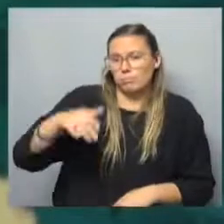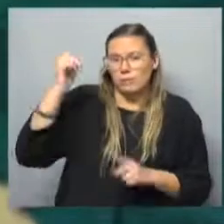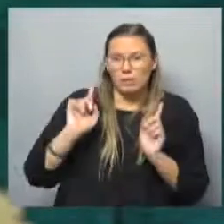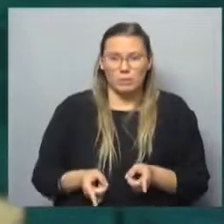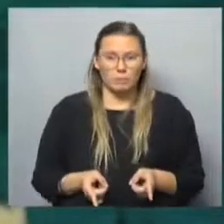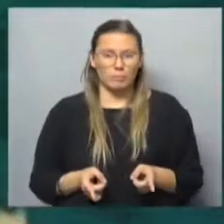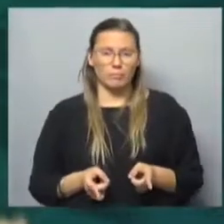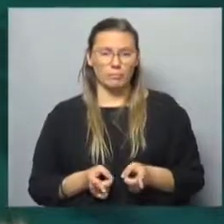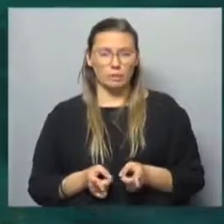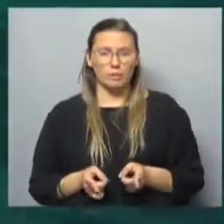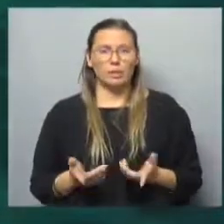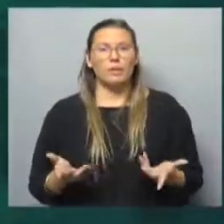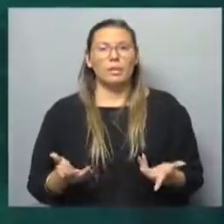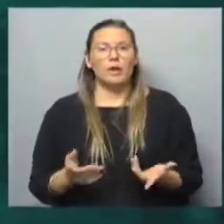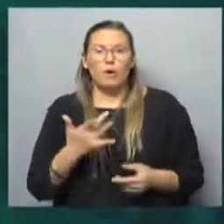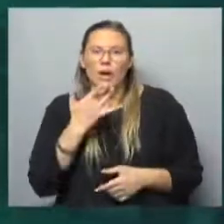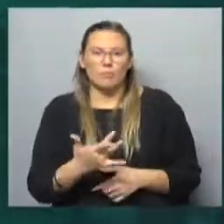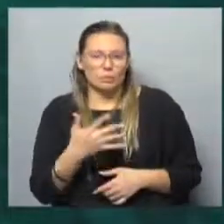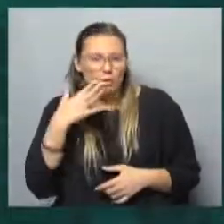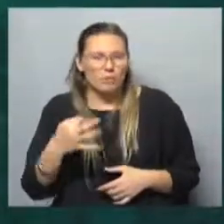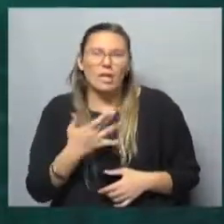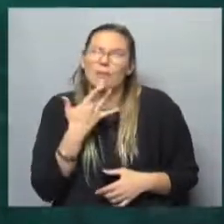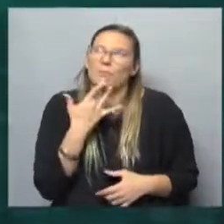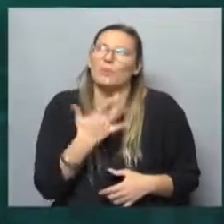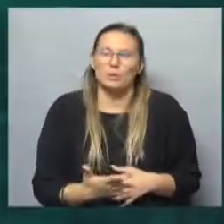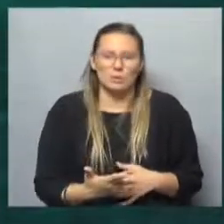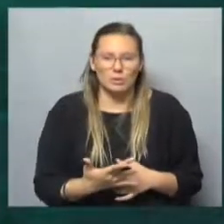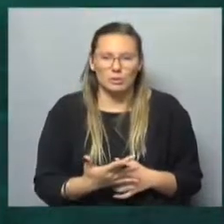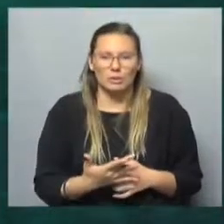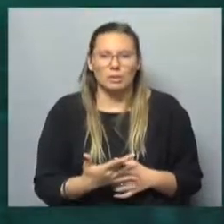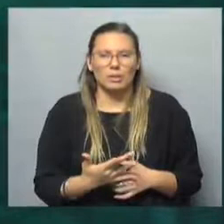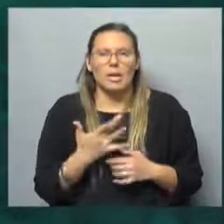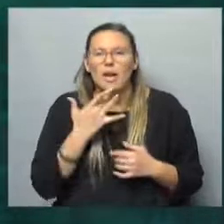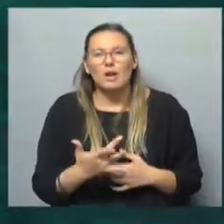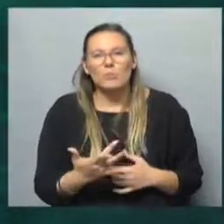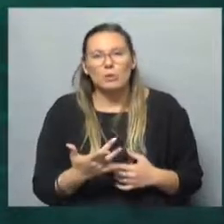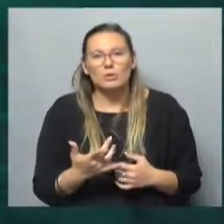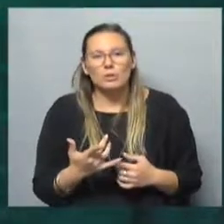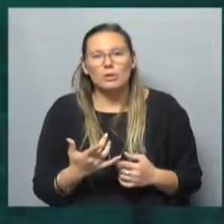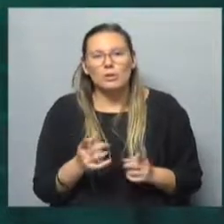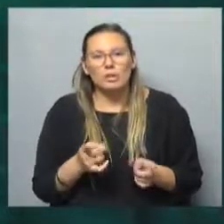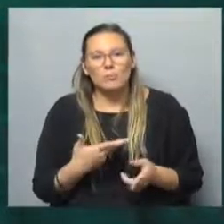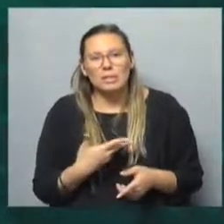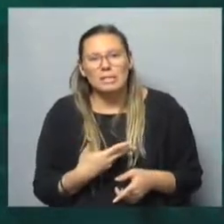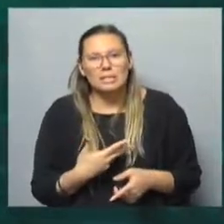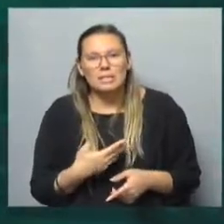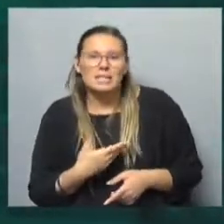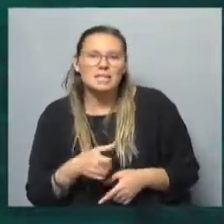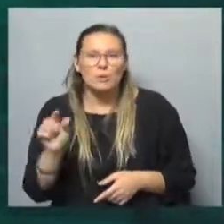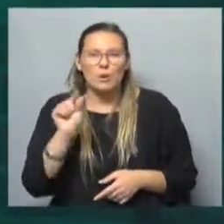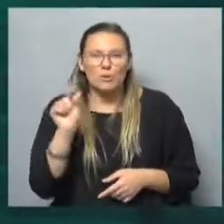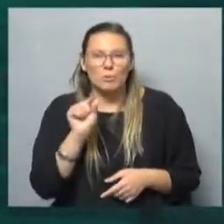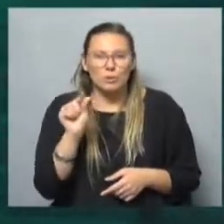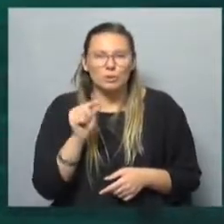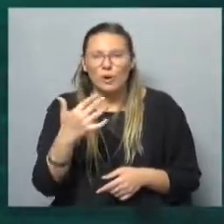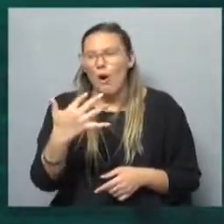generaciones. O sea que fue muy hermoso, muy hermoso. Y fue muy hermoso llevarle, como yo les decía a ellos, llevarles un poquito de olor a